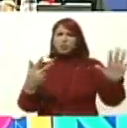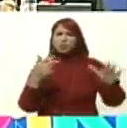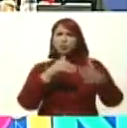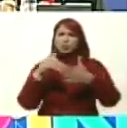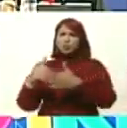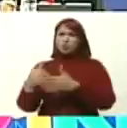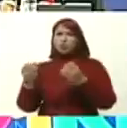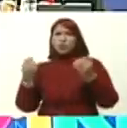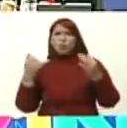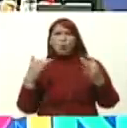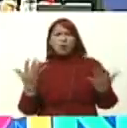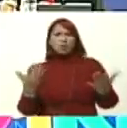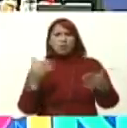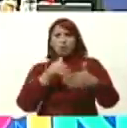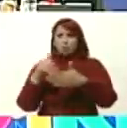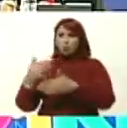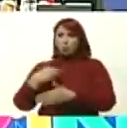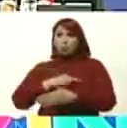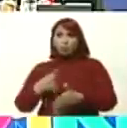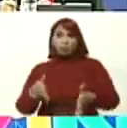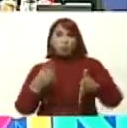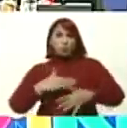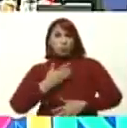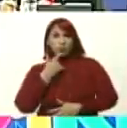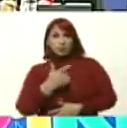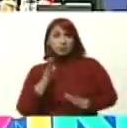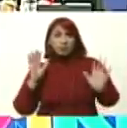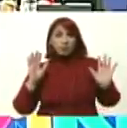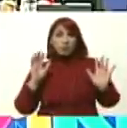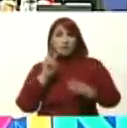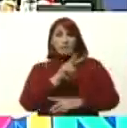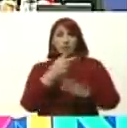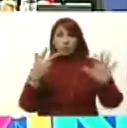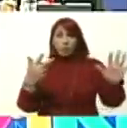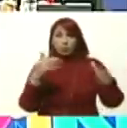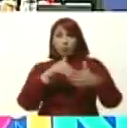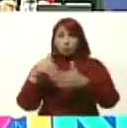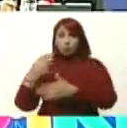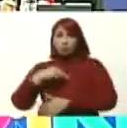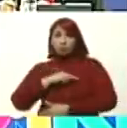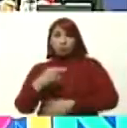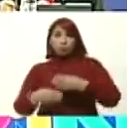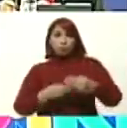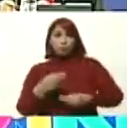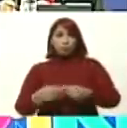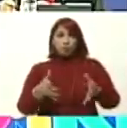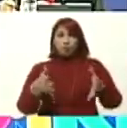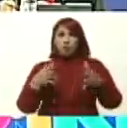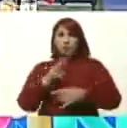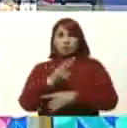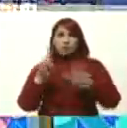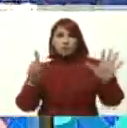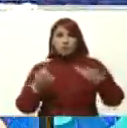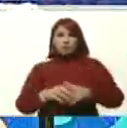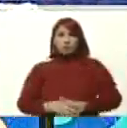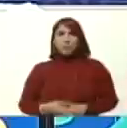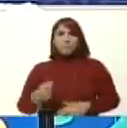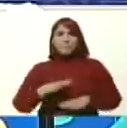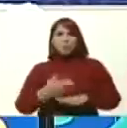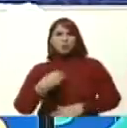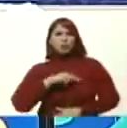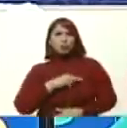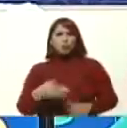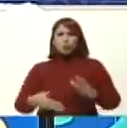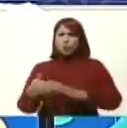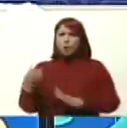hemos ganado? Y yo podría decirle, de 28 elecciones que hemos hecho, hemos ganado 26, porque nosotros vamos